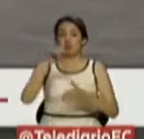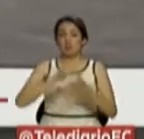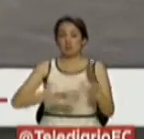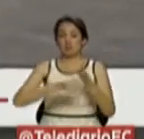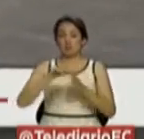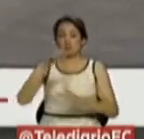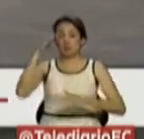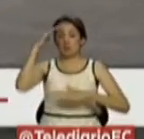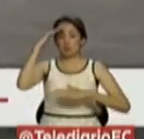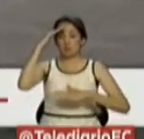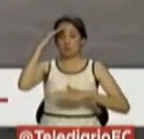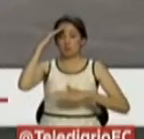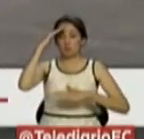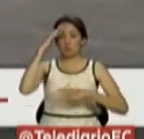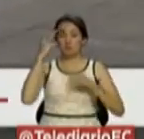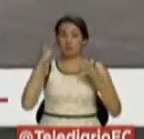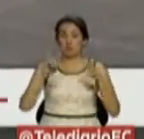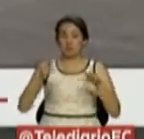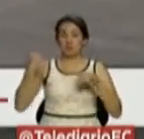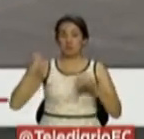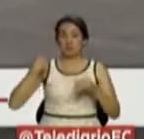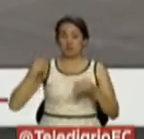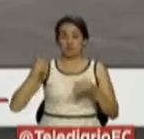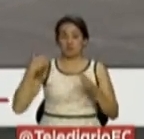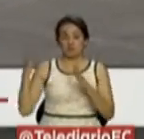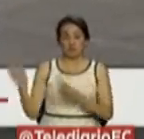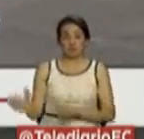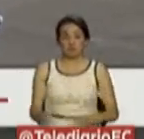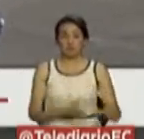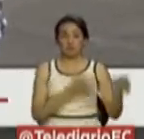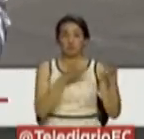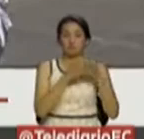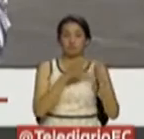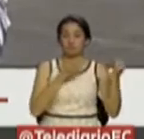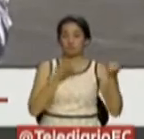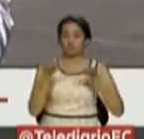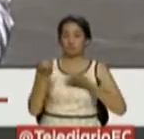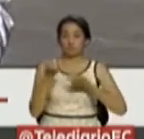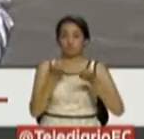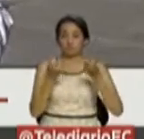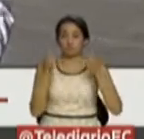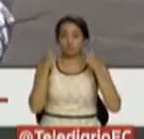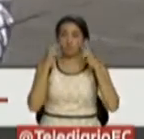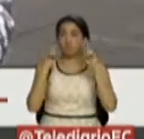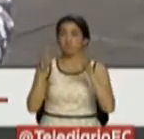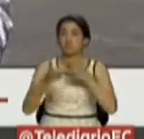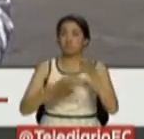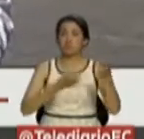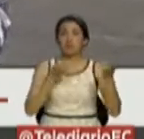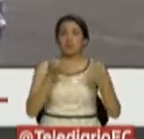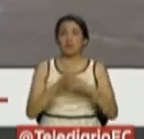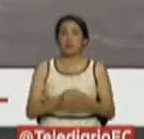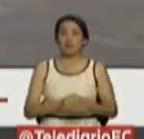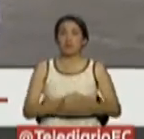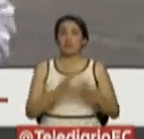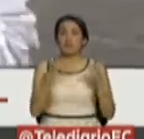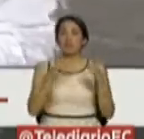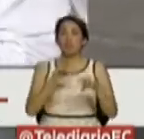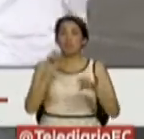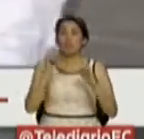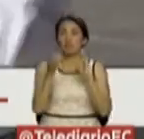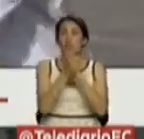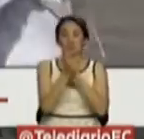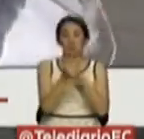Policía Nacional se compromete a la vigilancia extrema, de alguna forma una vigilancia y también una capacitación para